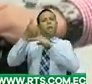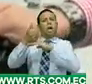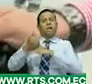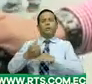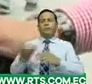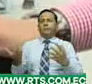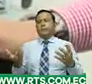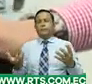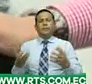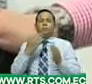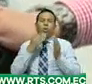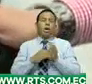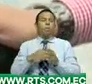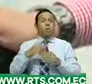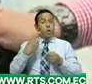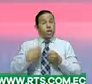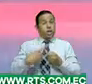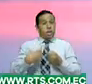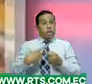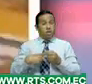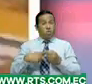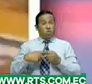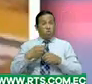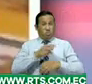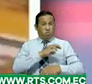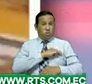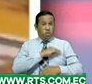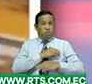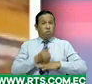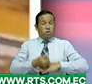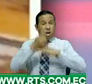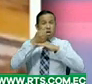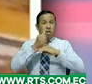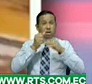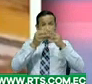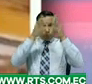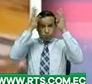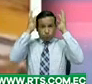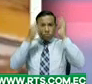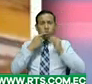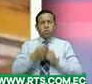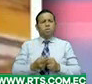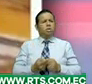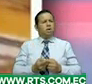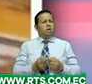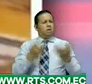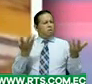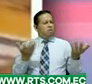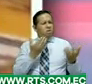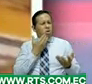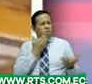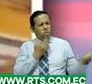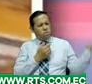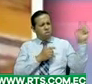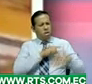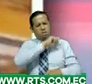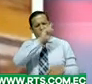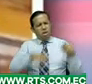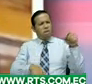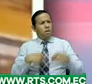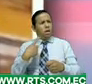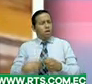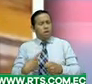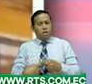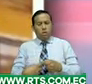de Quito, Jorge Yunda, quien en un tuit manifestó: si se movilizan a Quito por algo que tiene que resolver el Consejo Nacional Electoral, vendrán